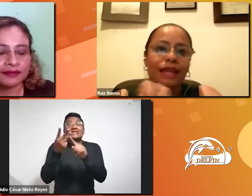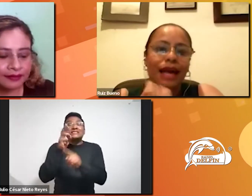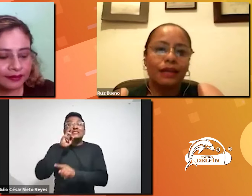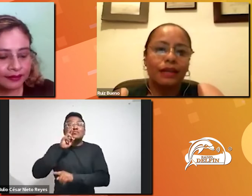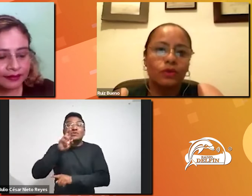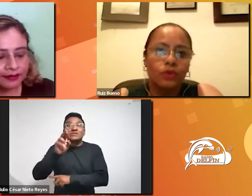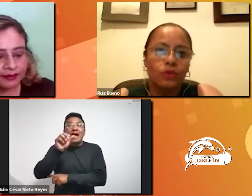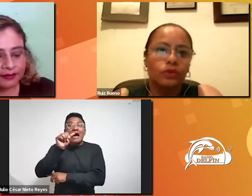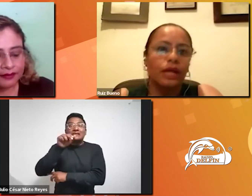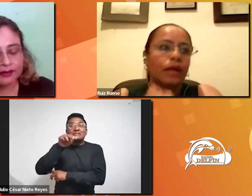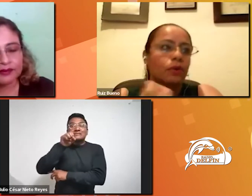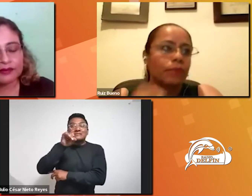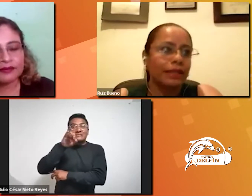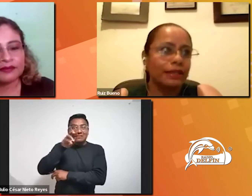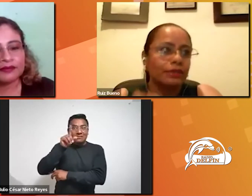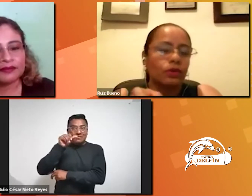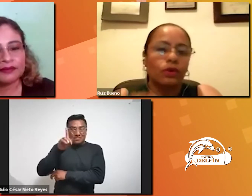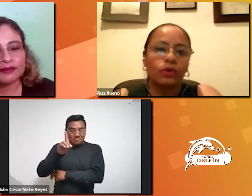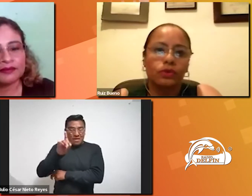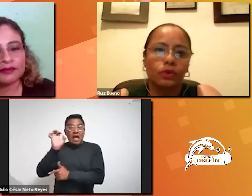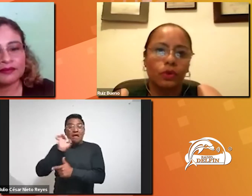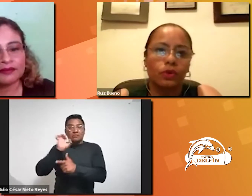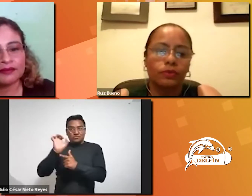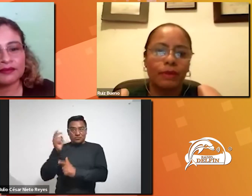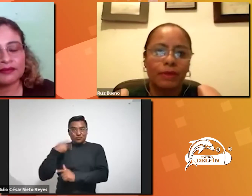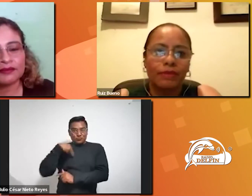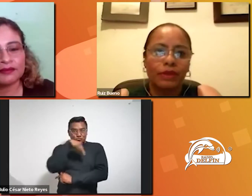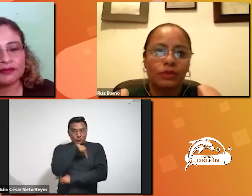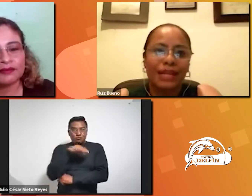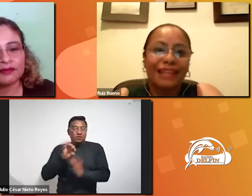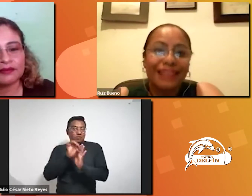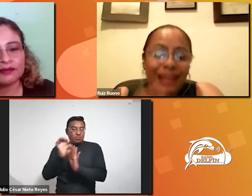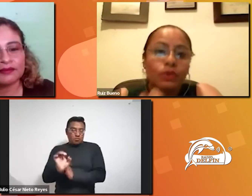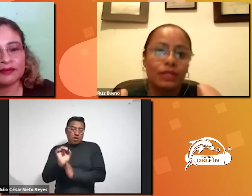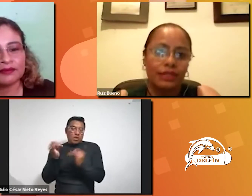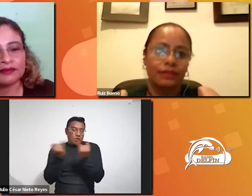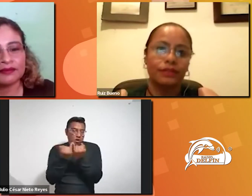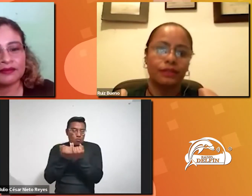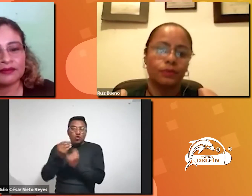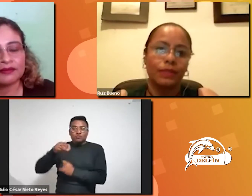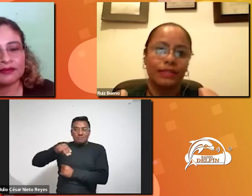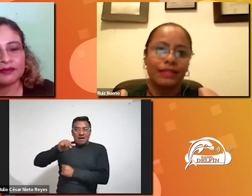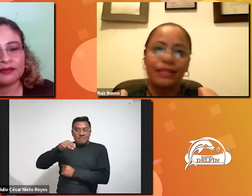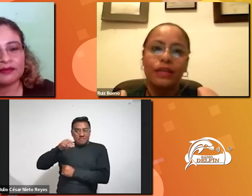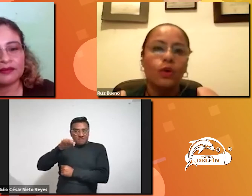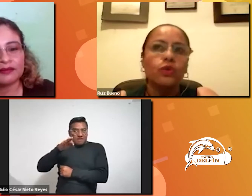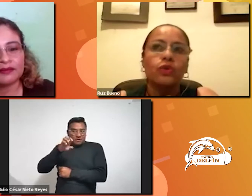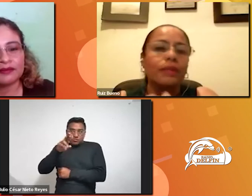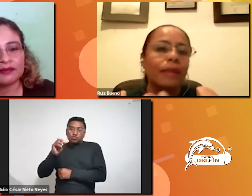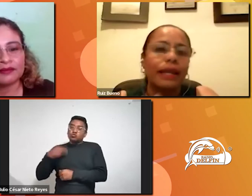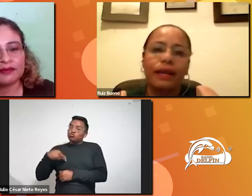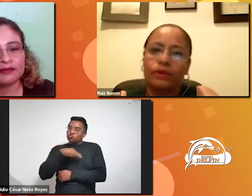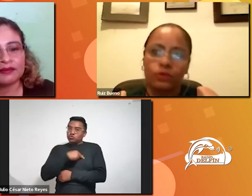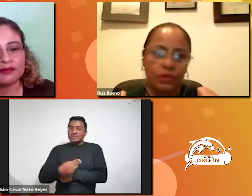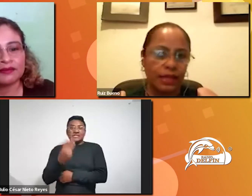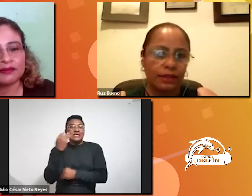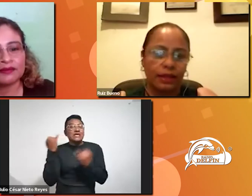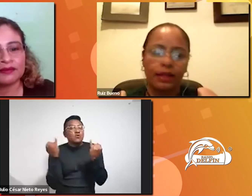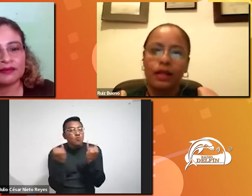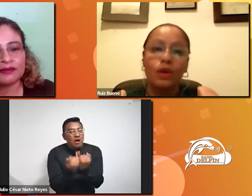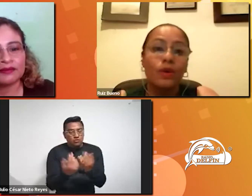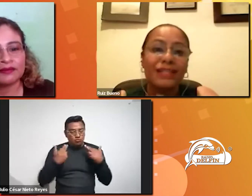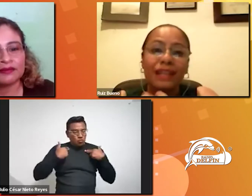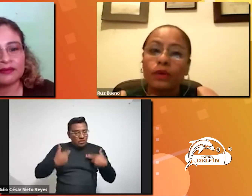Entonces, nosotros, al compartir esto con los mamíferos, tenemos estas tres respuestas y no son de manera